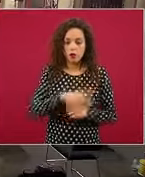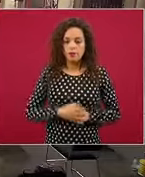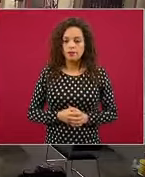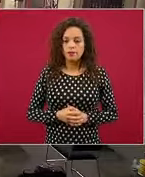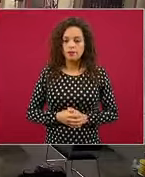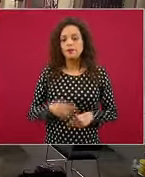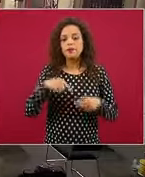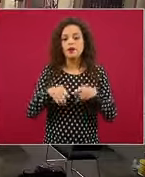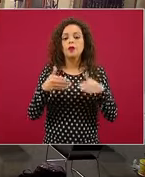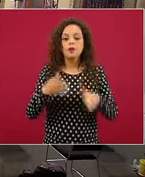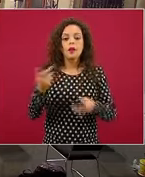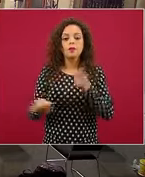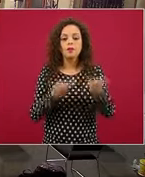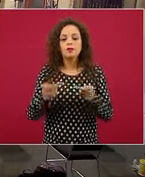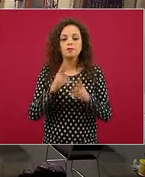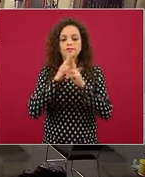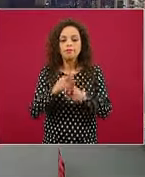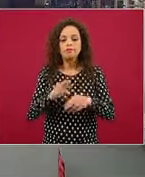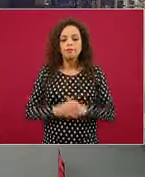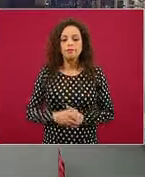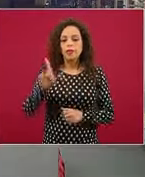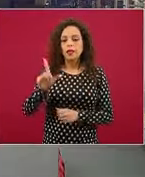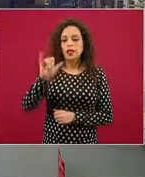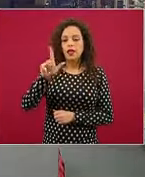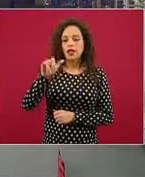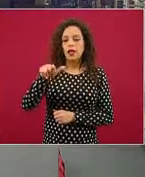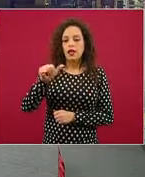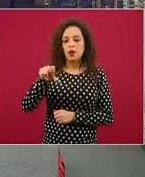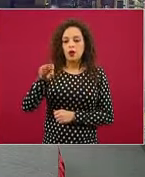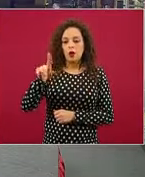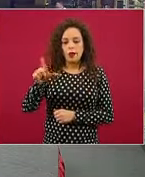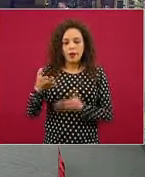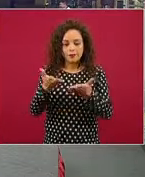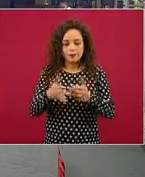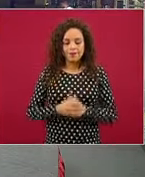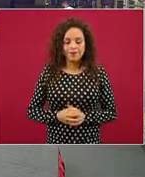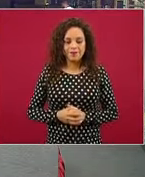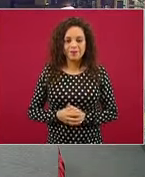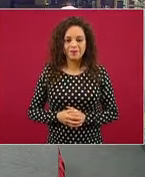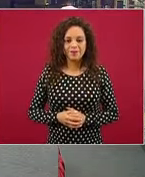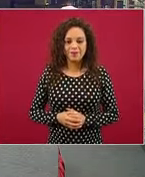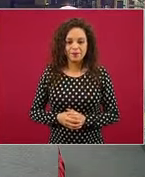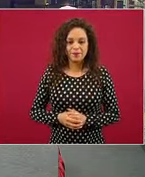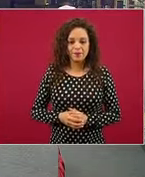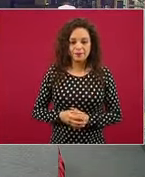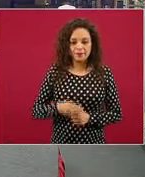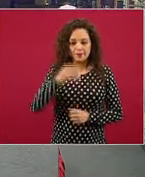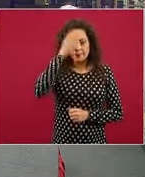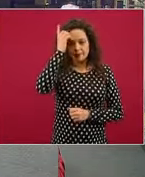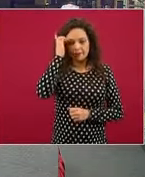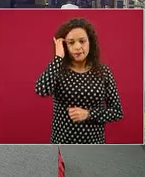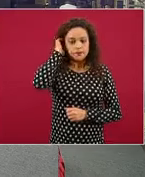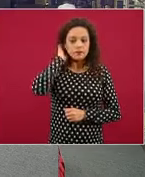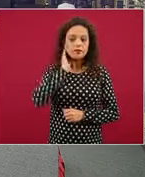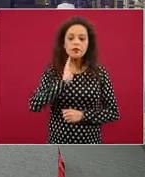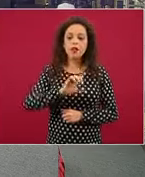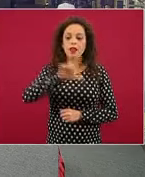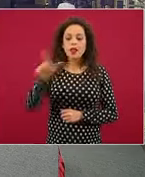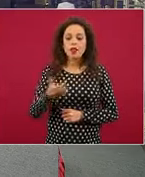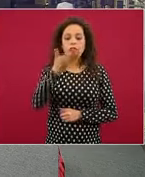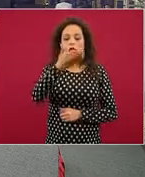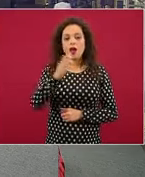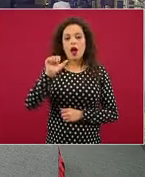a preguntas y comentarios. Liliana Noble, de Pulso Saludable, usted, que no habíamos tenido el privilegio de tenerla aquí. Luego nos vamos con Ángel, Arturo y lo